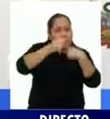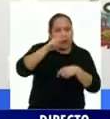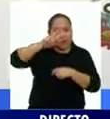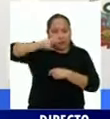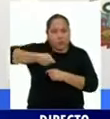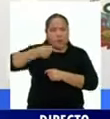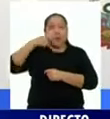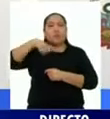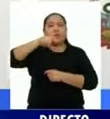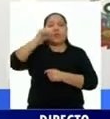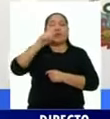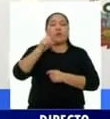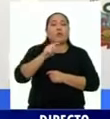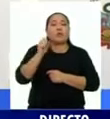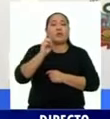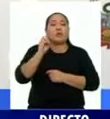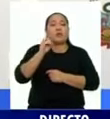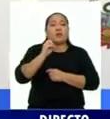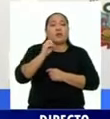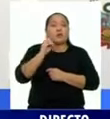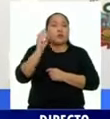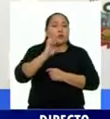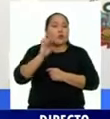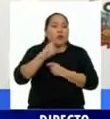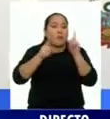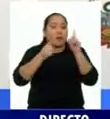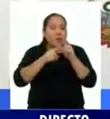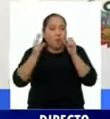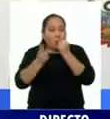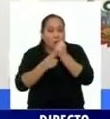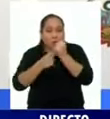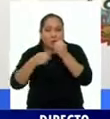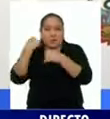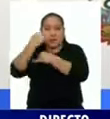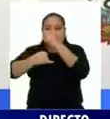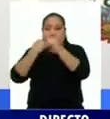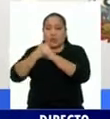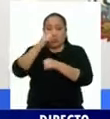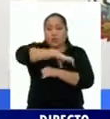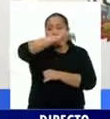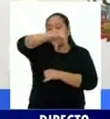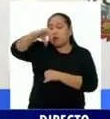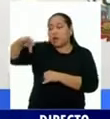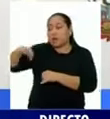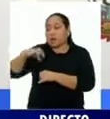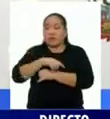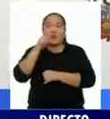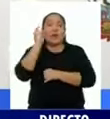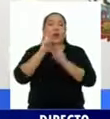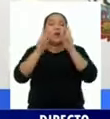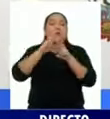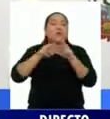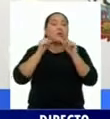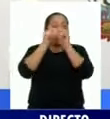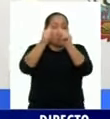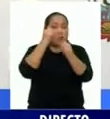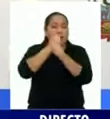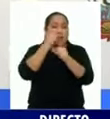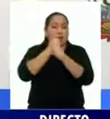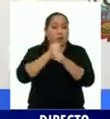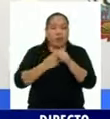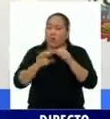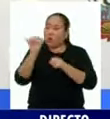pero tiene como 80.000 millones de reservas internacionales, así que ha operado como ha estado operando en los